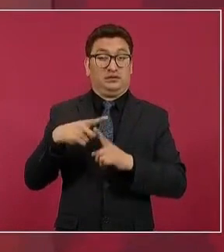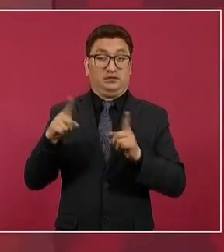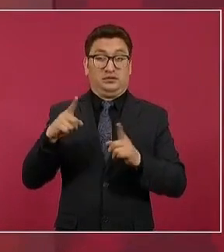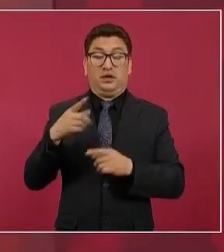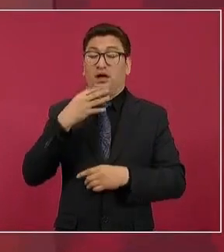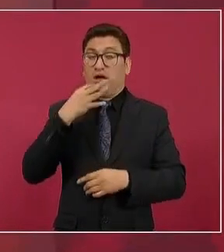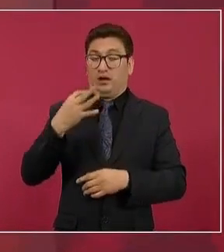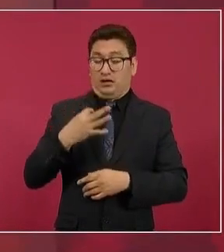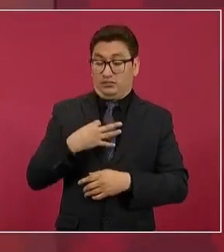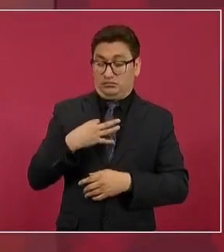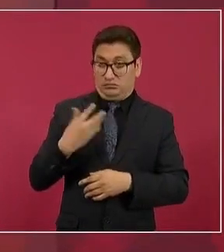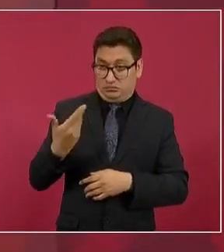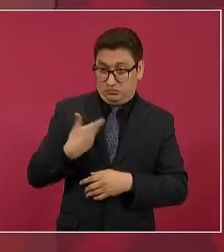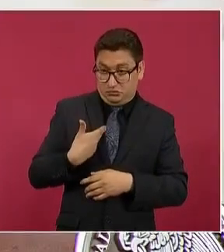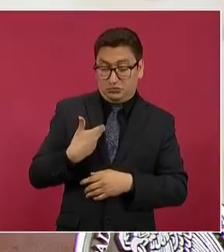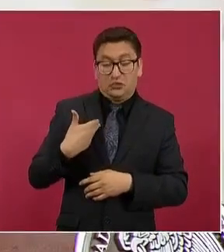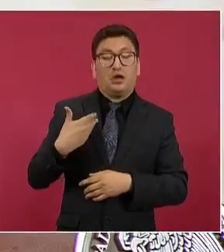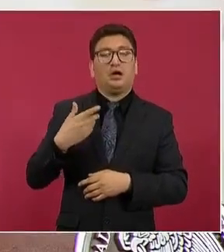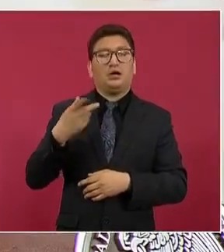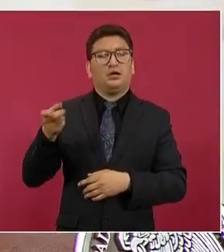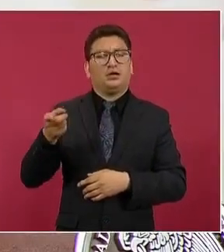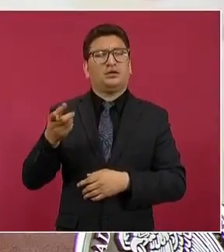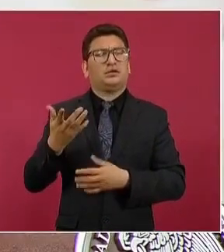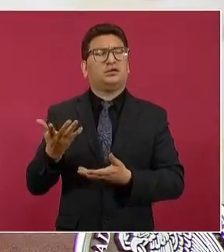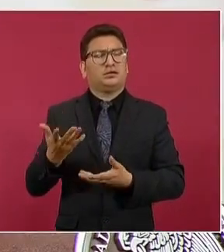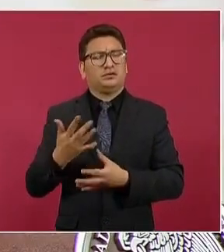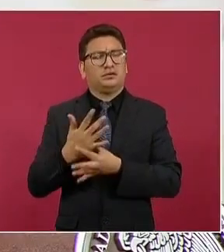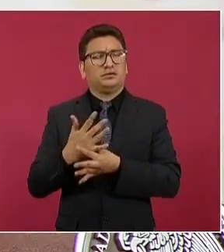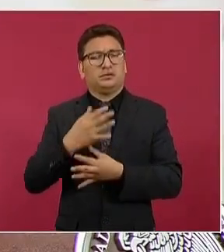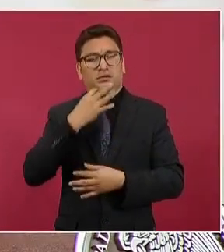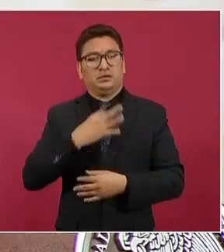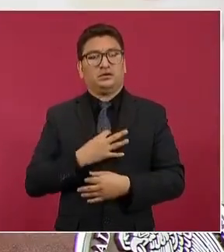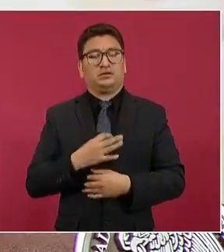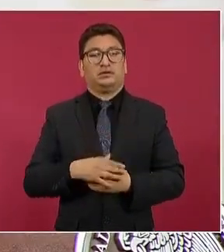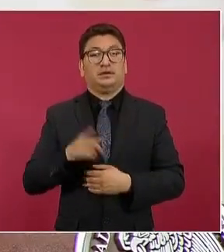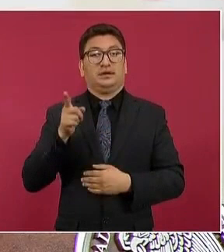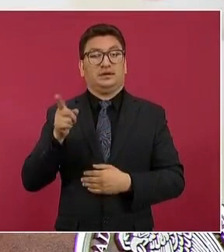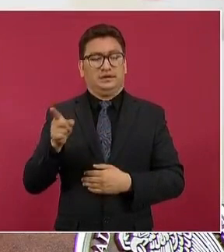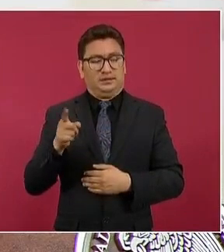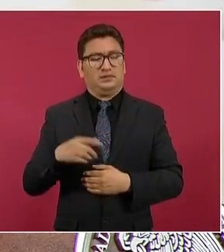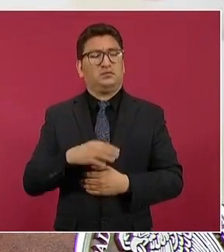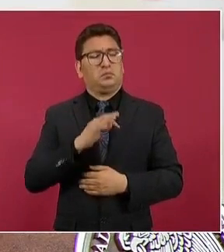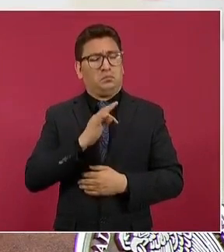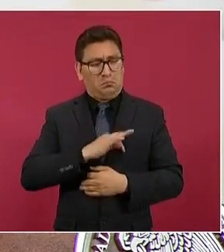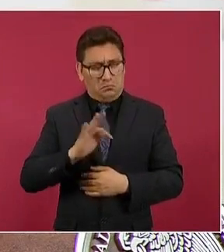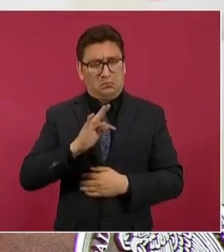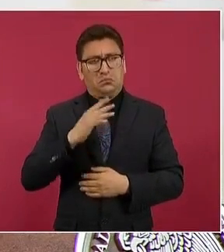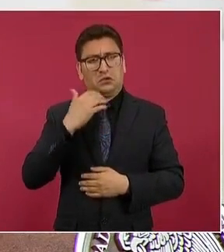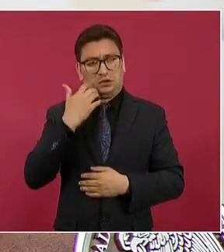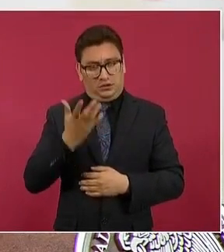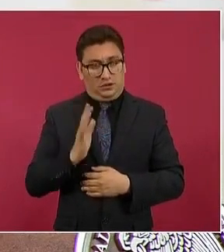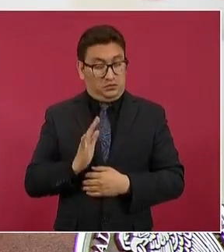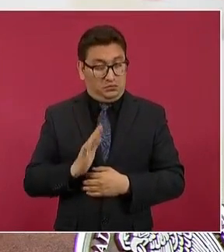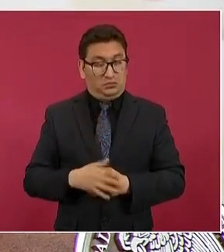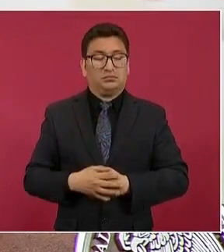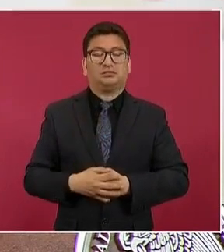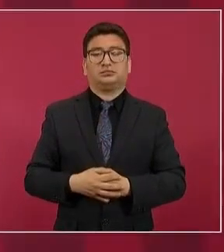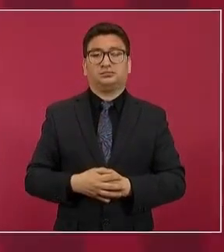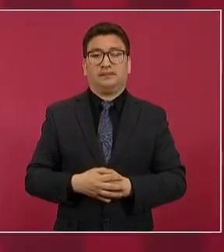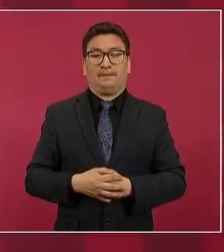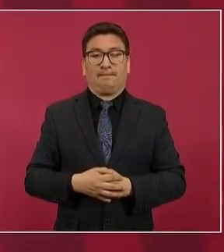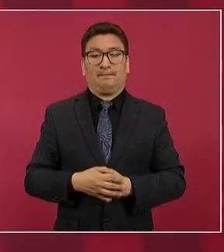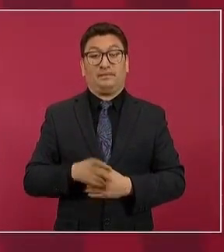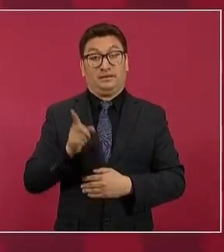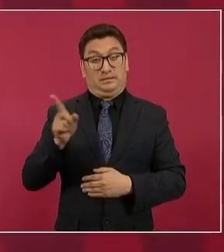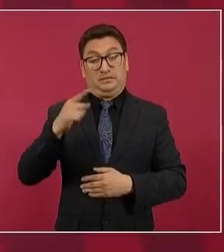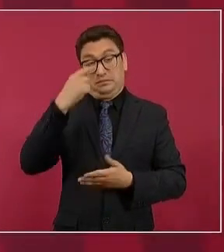informa que estaba dispuesto, además que